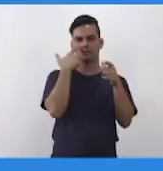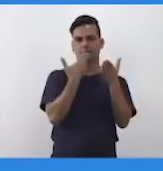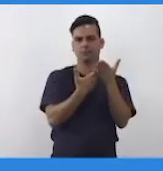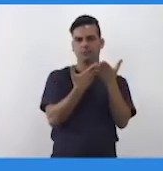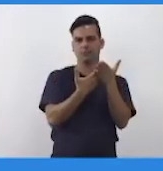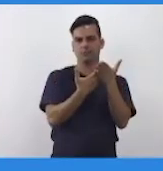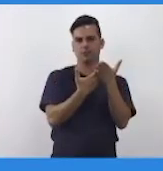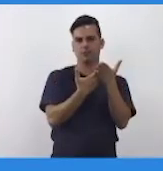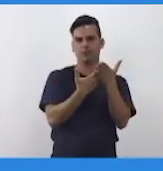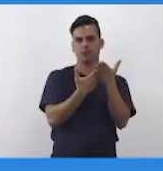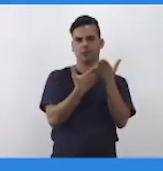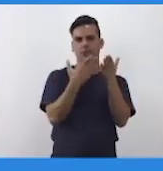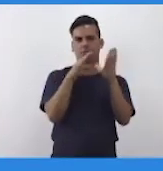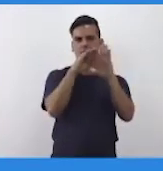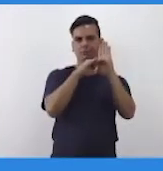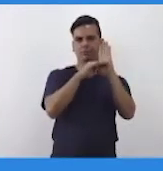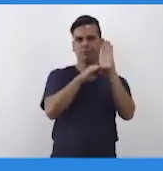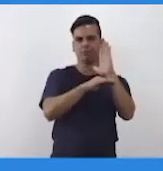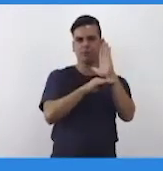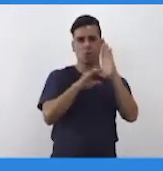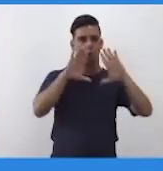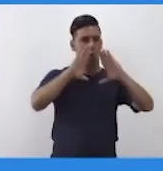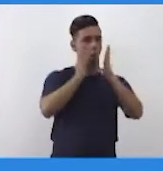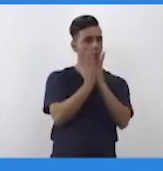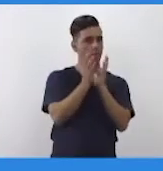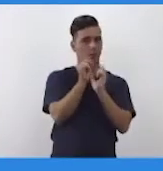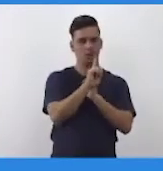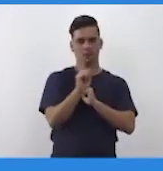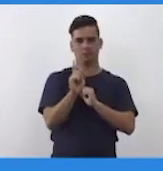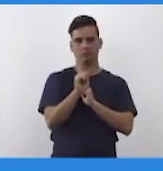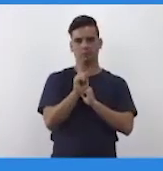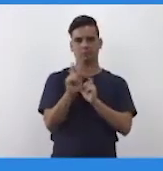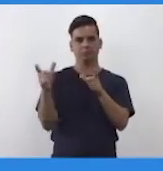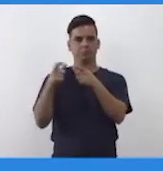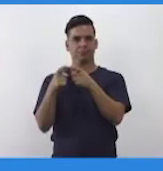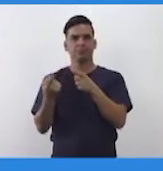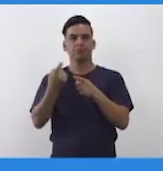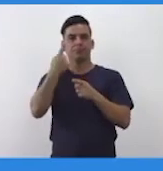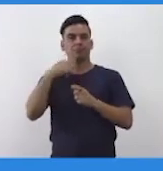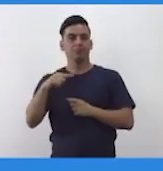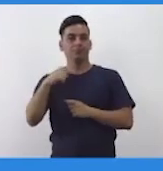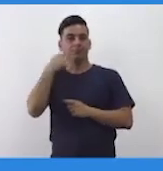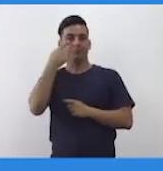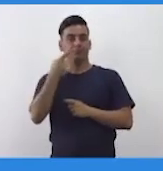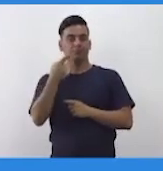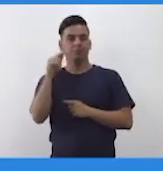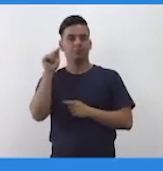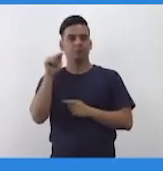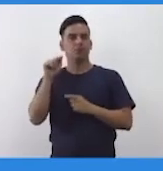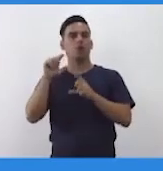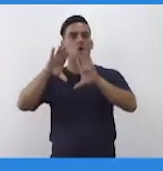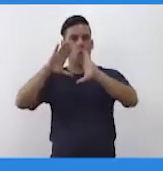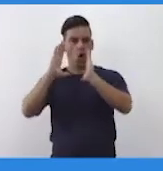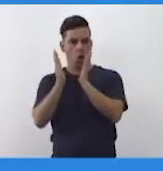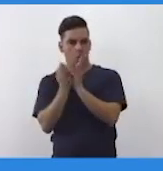incompleta y en el caso de la respiración aerobia hay una degradación completa.